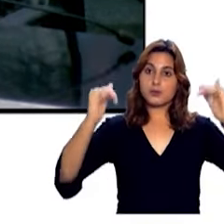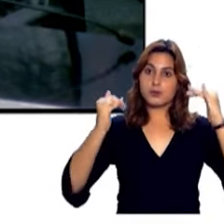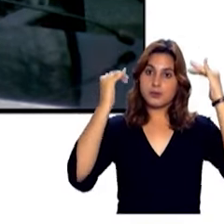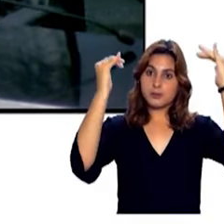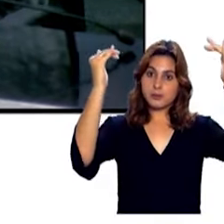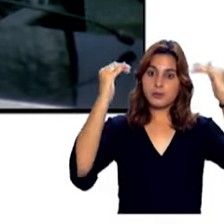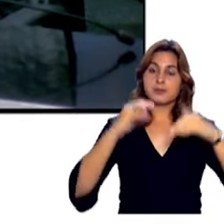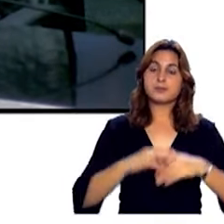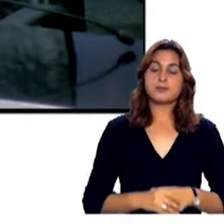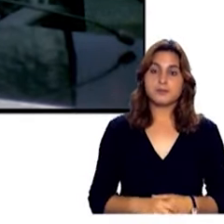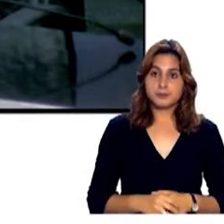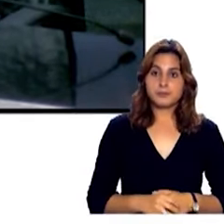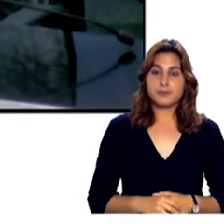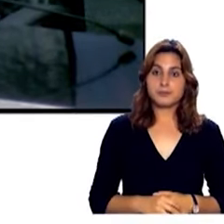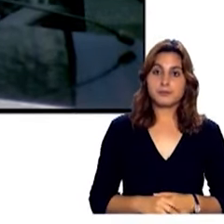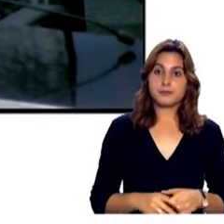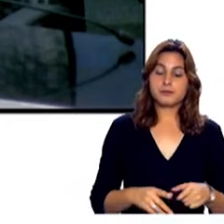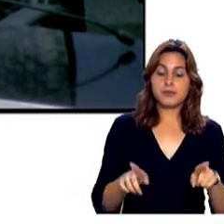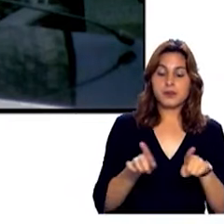seg